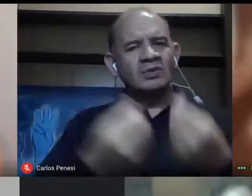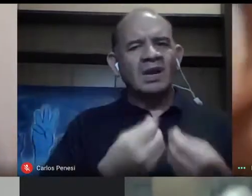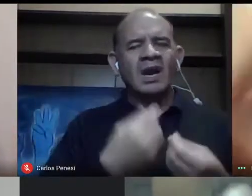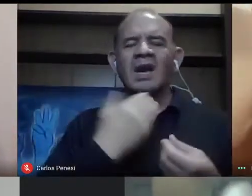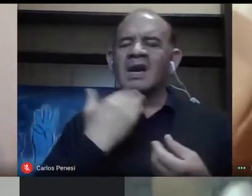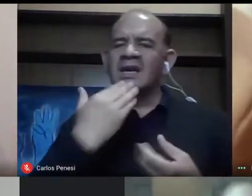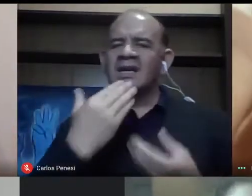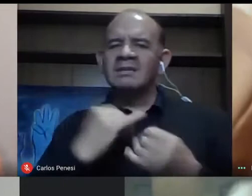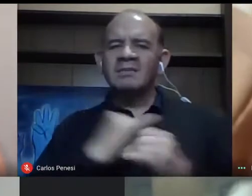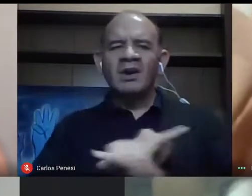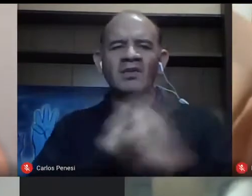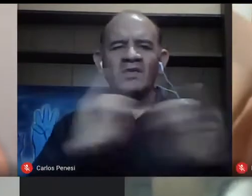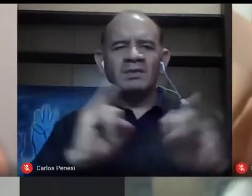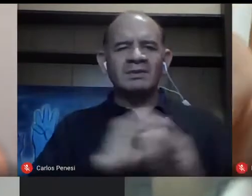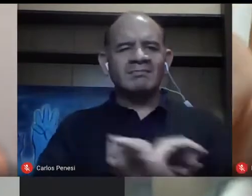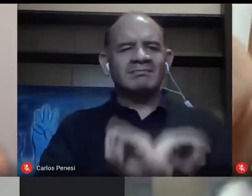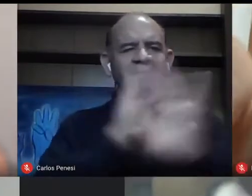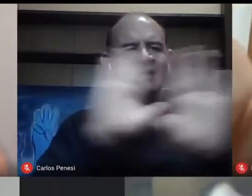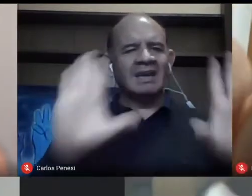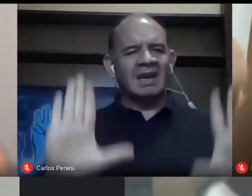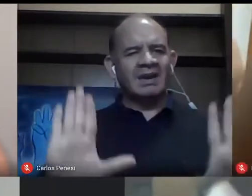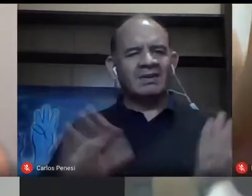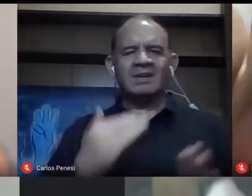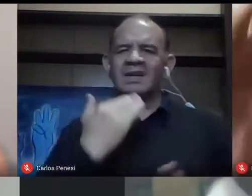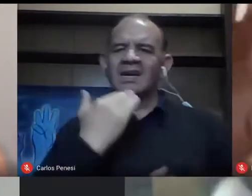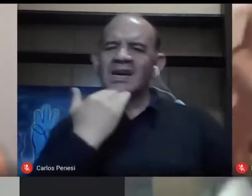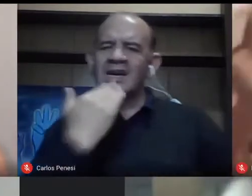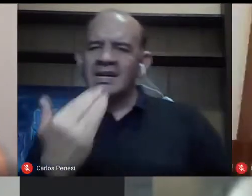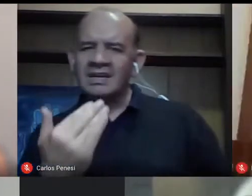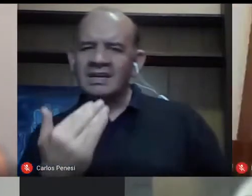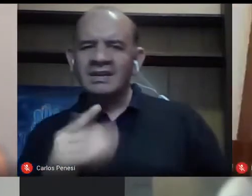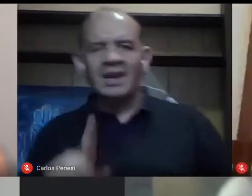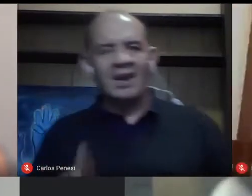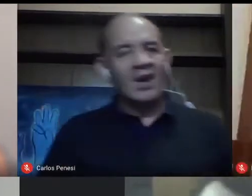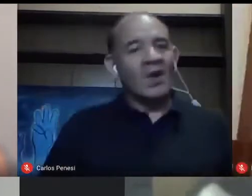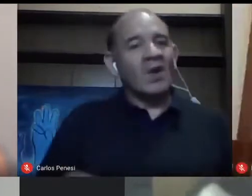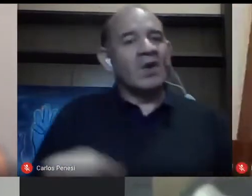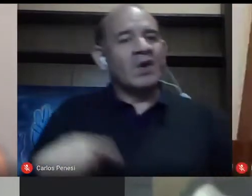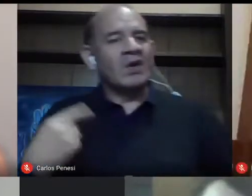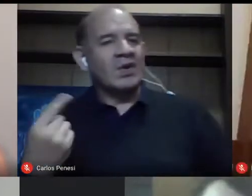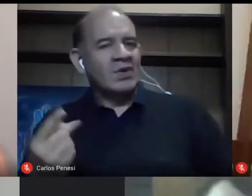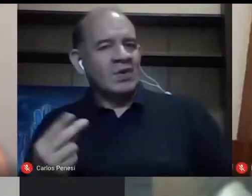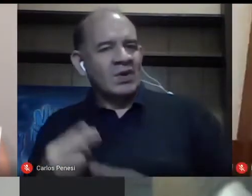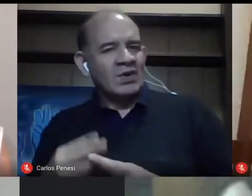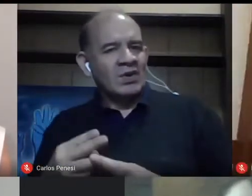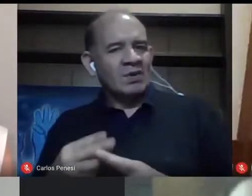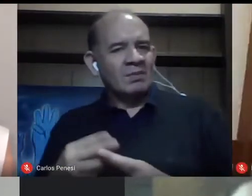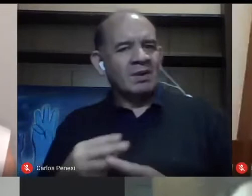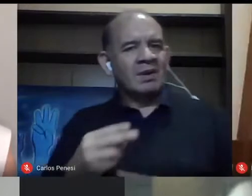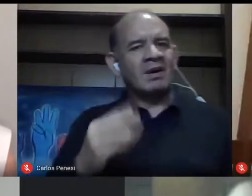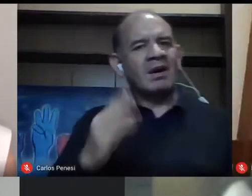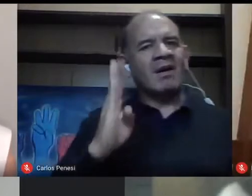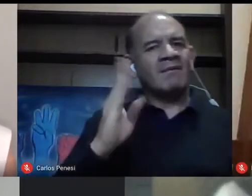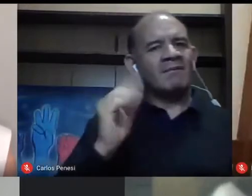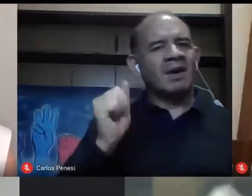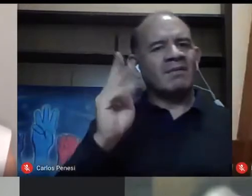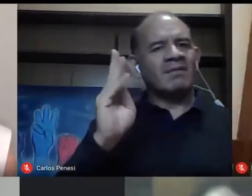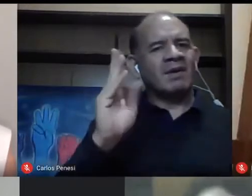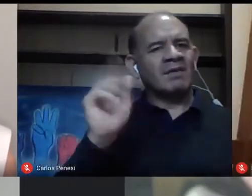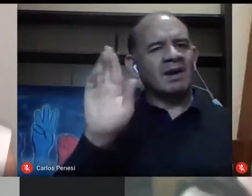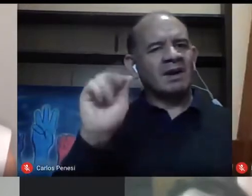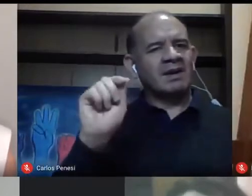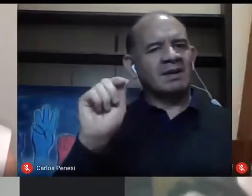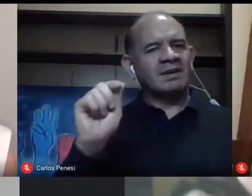en tu explicación. Y entonces, ya que nombró a la biblioteca, le damos la bienvenida a Bárbara Duranti, asesora de la Subdirección